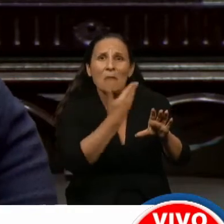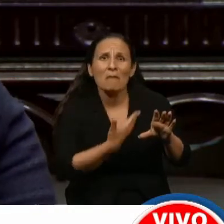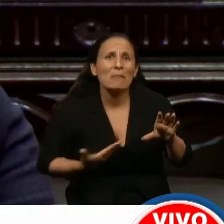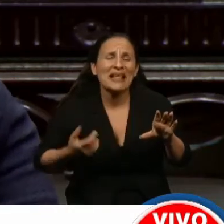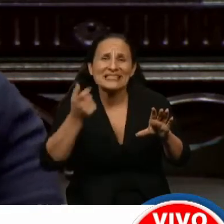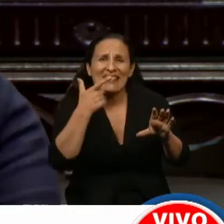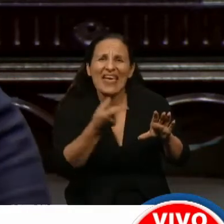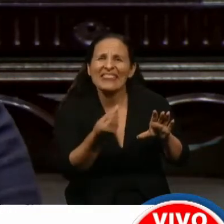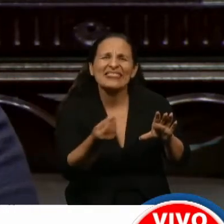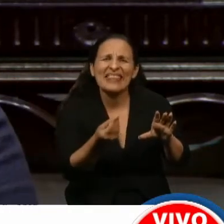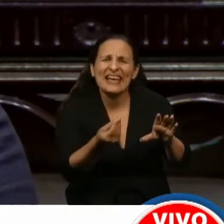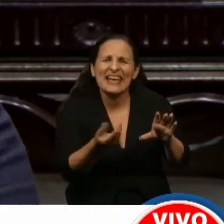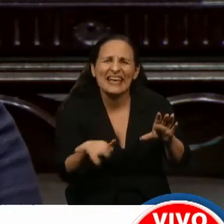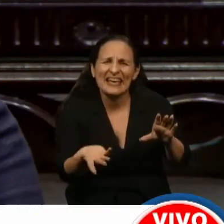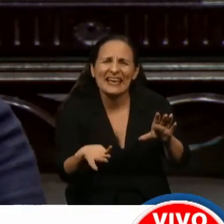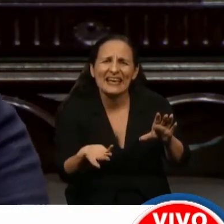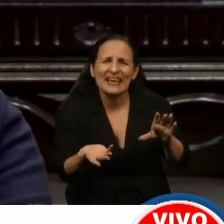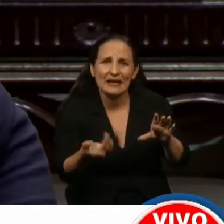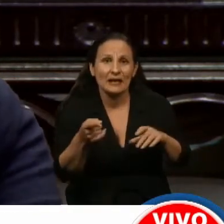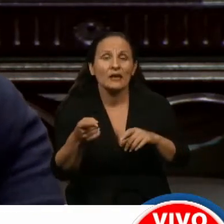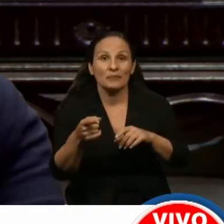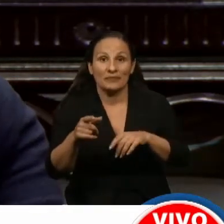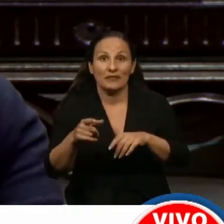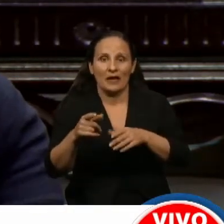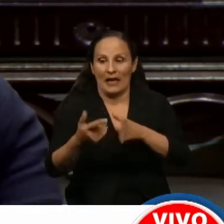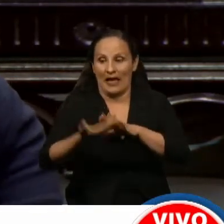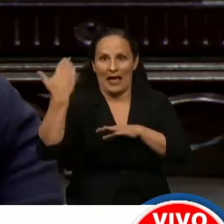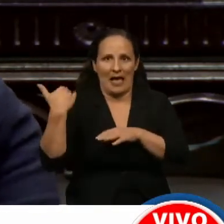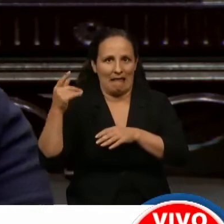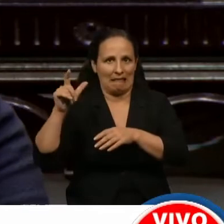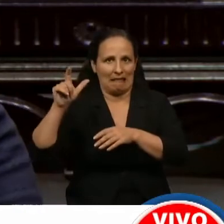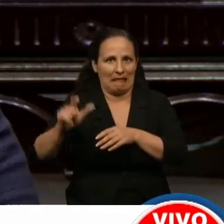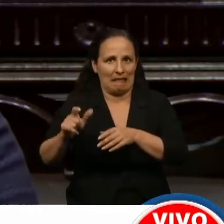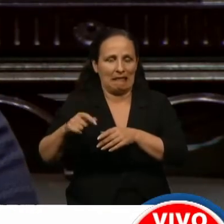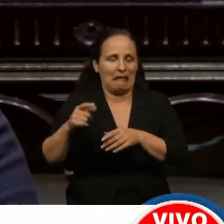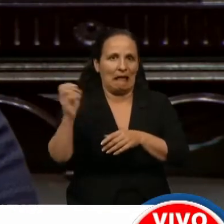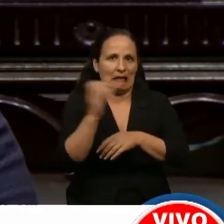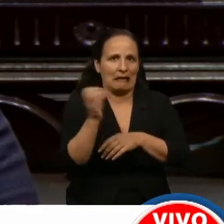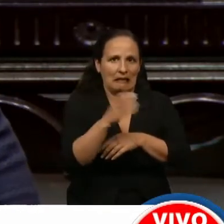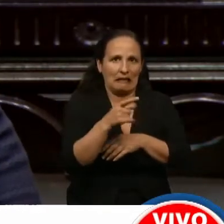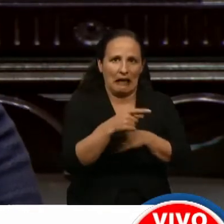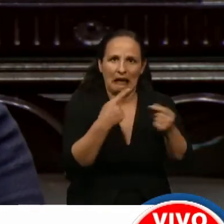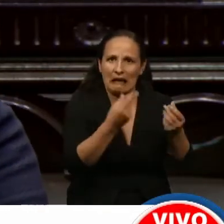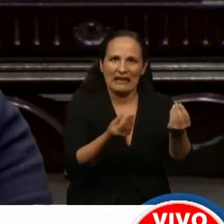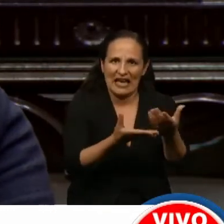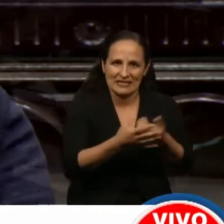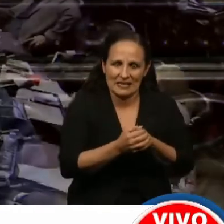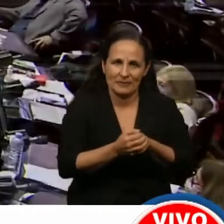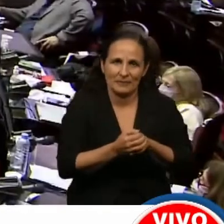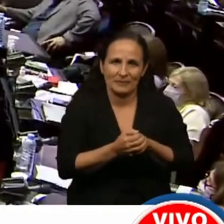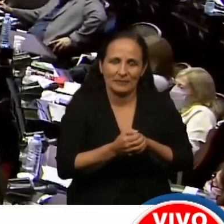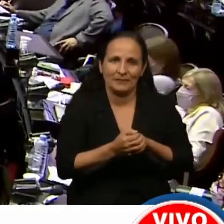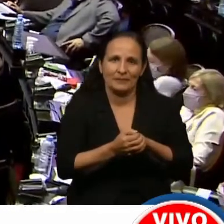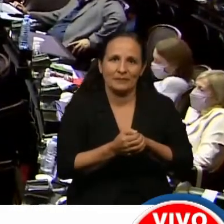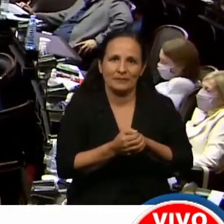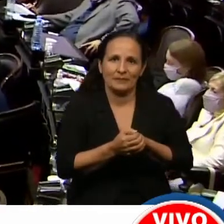tan criticado por quien me antecedió en el uso de la palabra? En vez